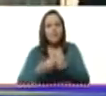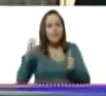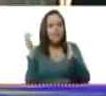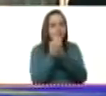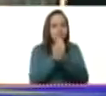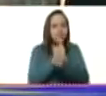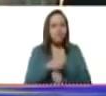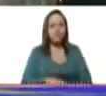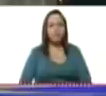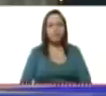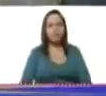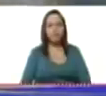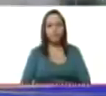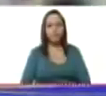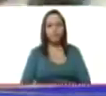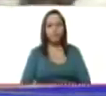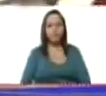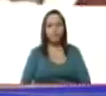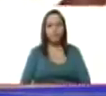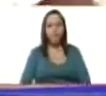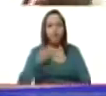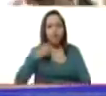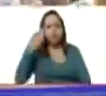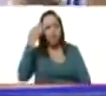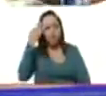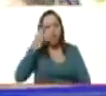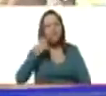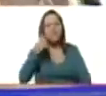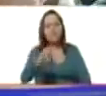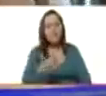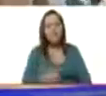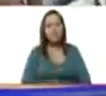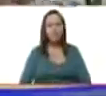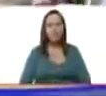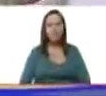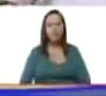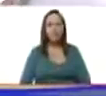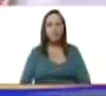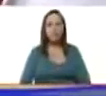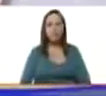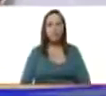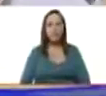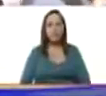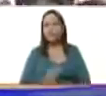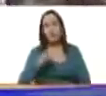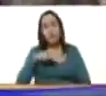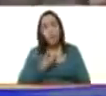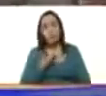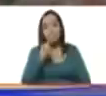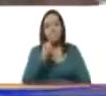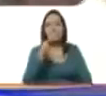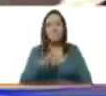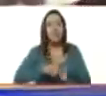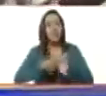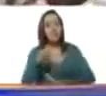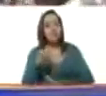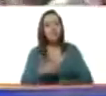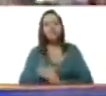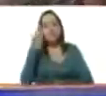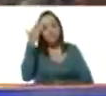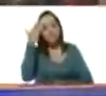lograr. Yo sé lo que les digo. No puedo decir más. Yo sé lo que les